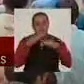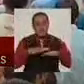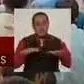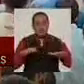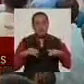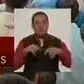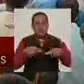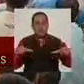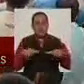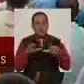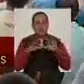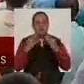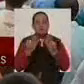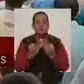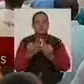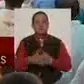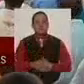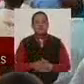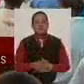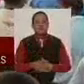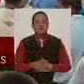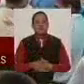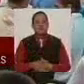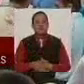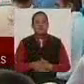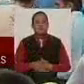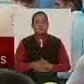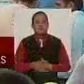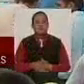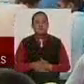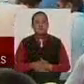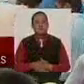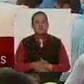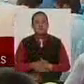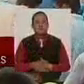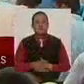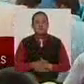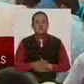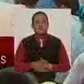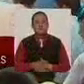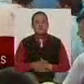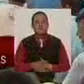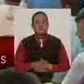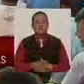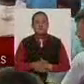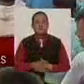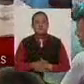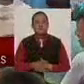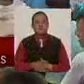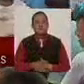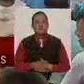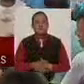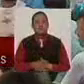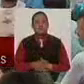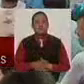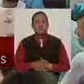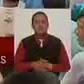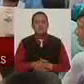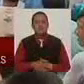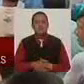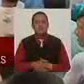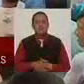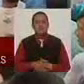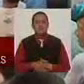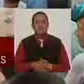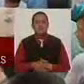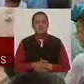las familias. Pescado, ropa y calzado. ¡Aló! ¡Ahí está todo, mi! ¡Hay un